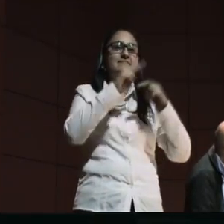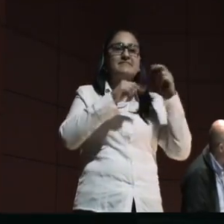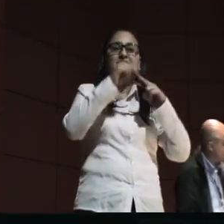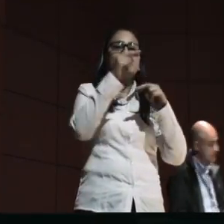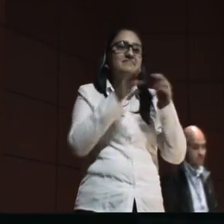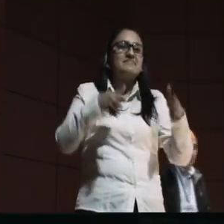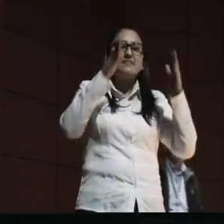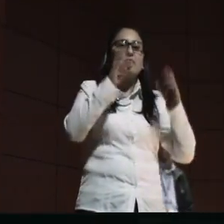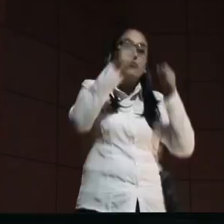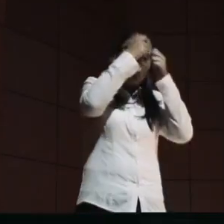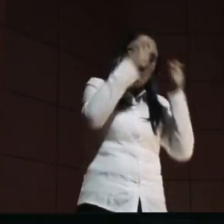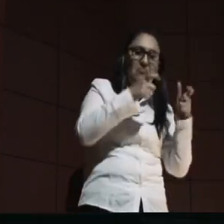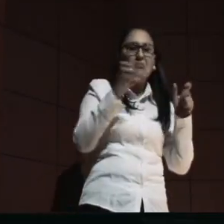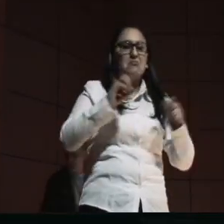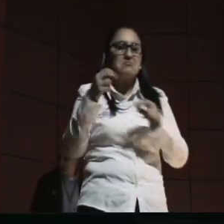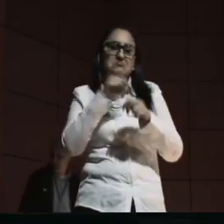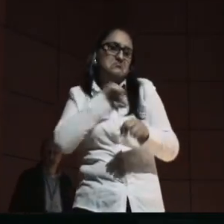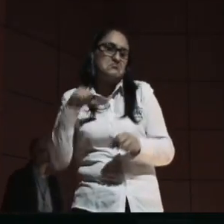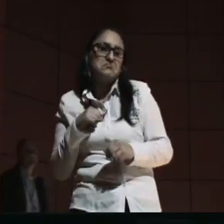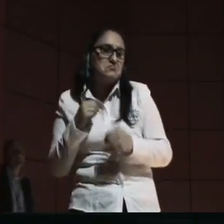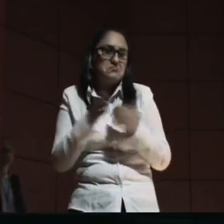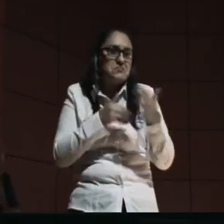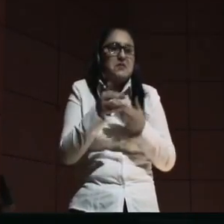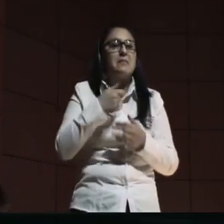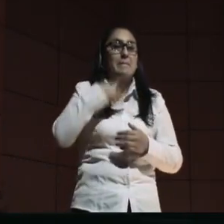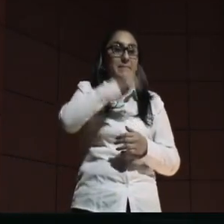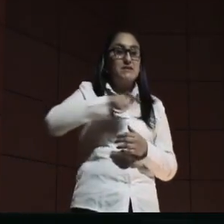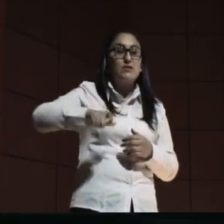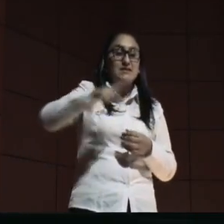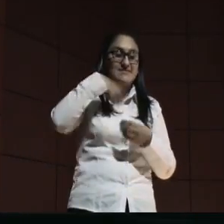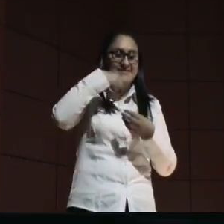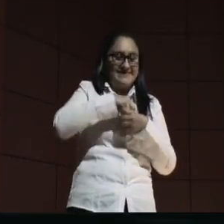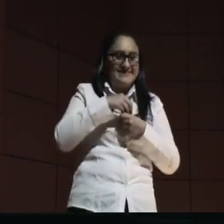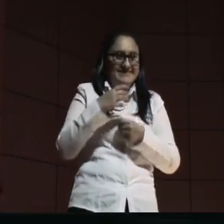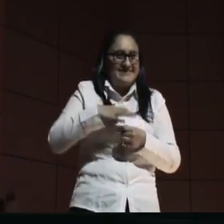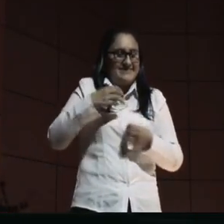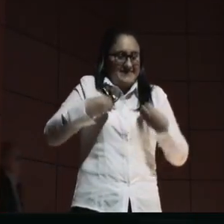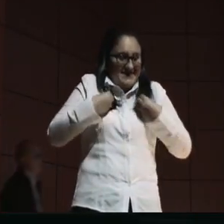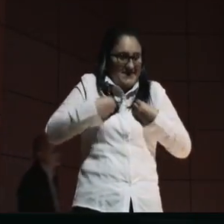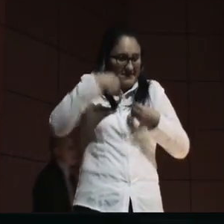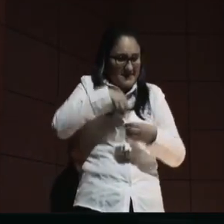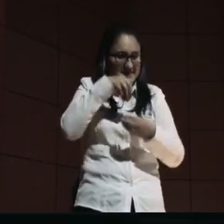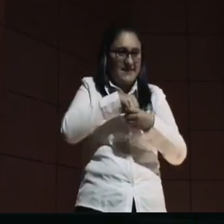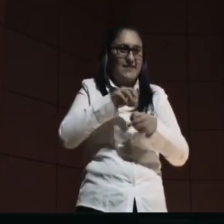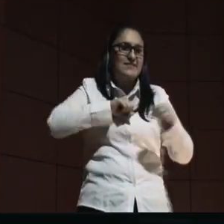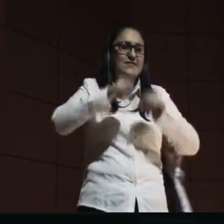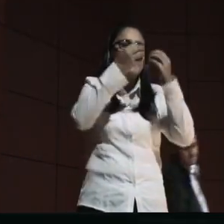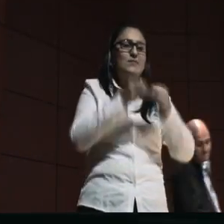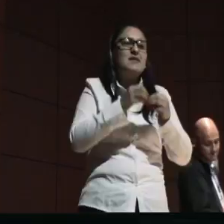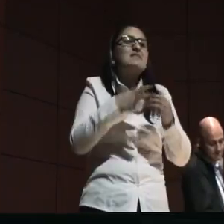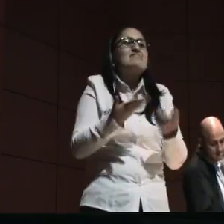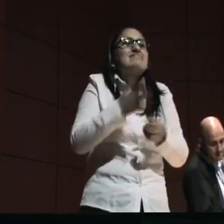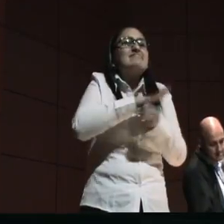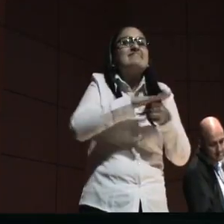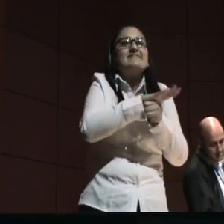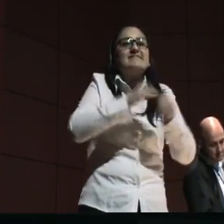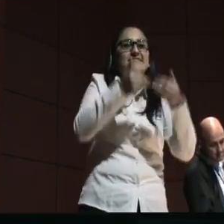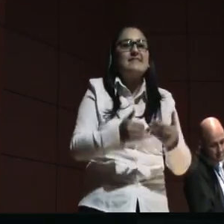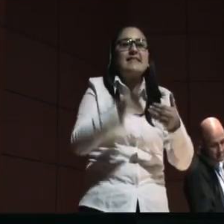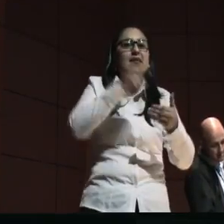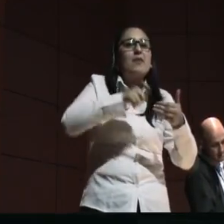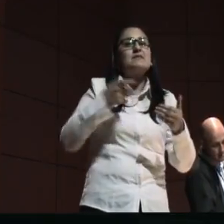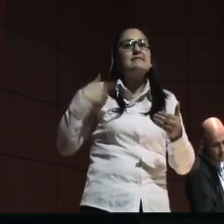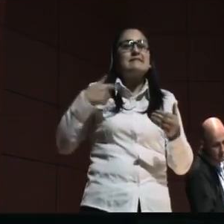bien sea de carácter pública o privada, las personas que habitamos estas otras formas de vivir, situación de discapacidad, tenemos que hacer